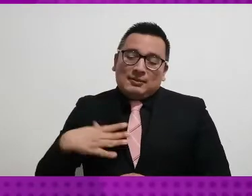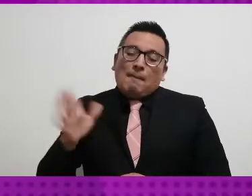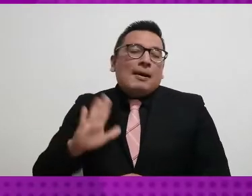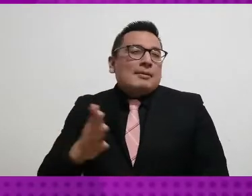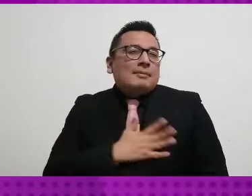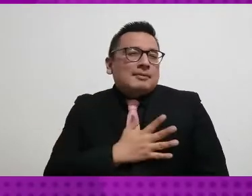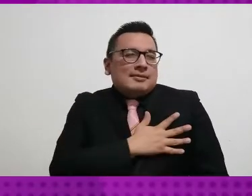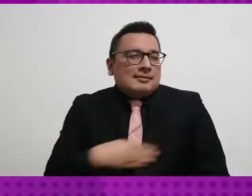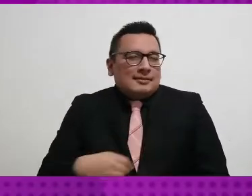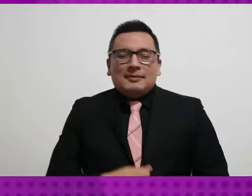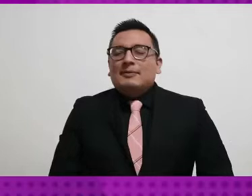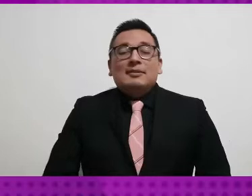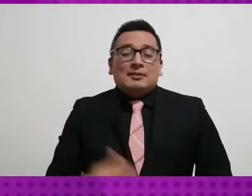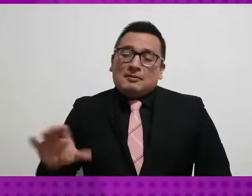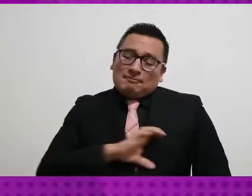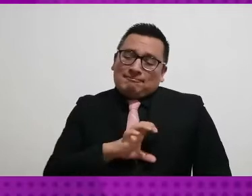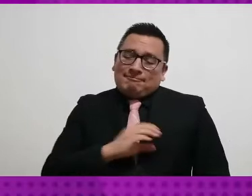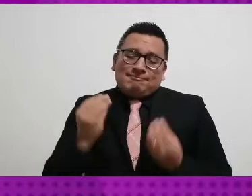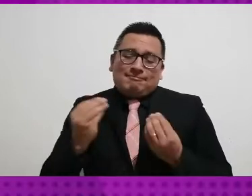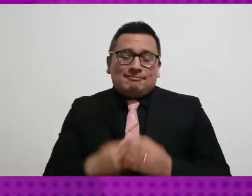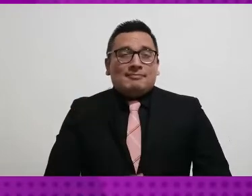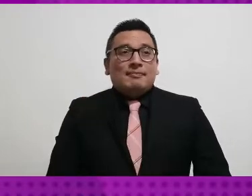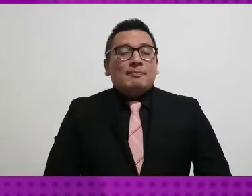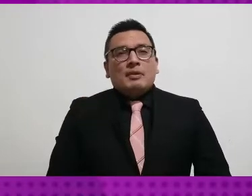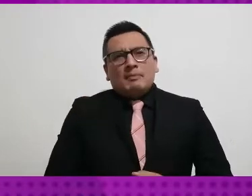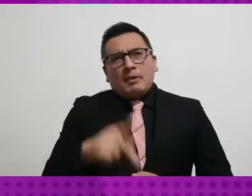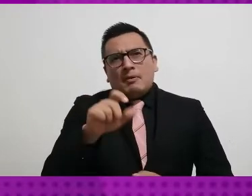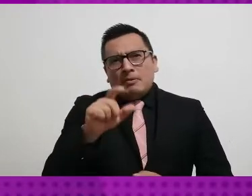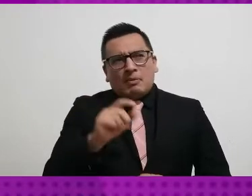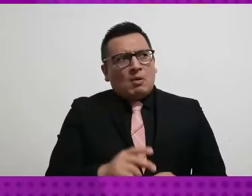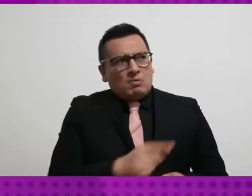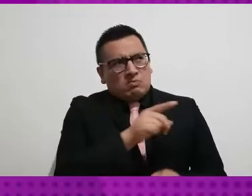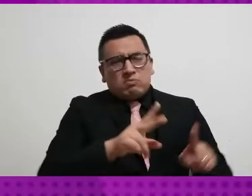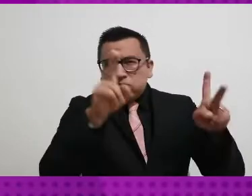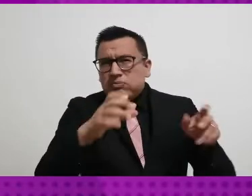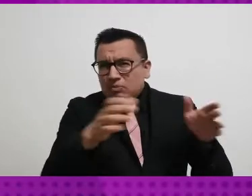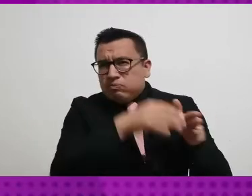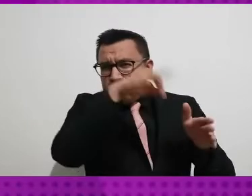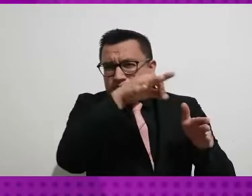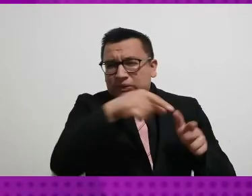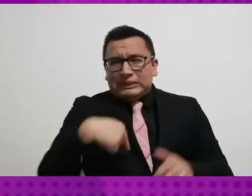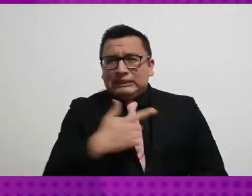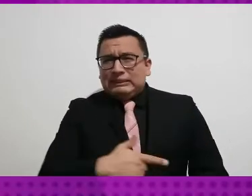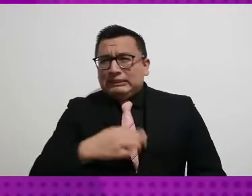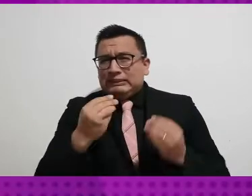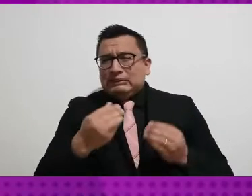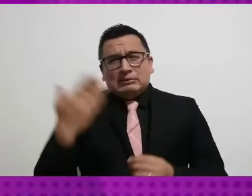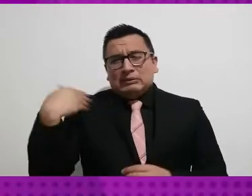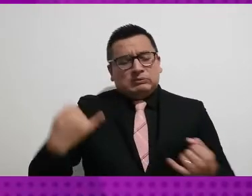mucho. Y bueno, también me gusta mucho la cuestión que tiene que ver con la materia electoral. Desde muy joven empecé con este tipo